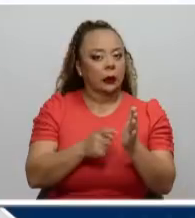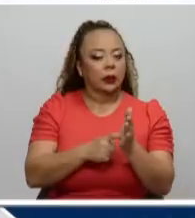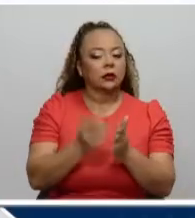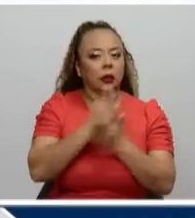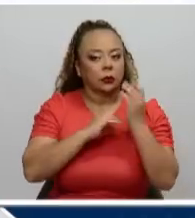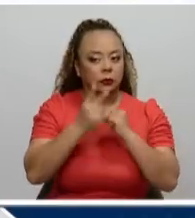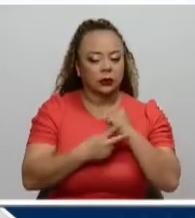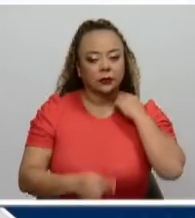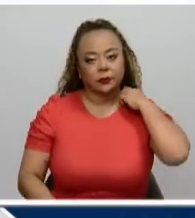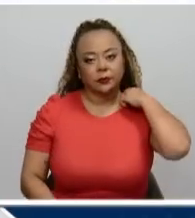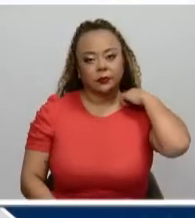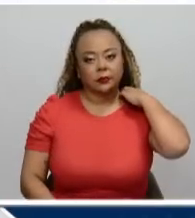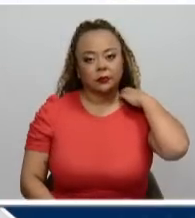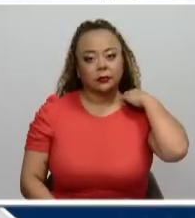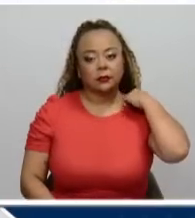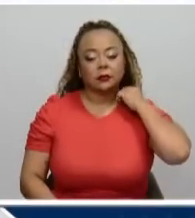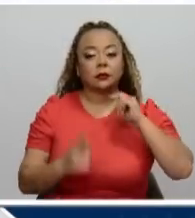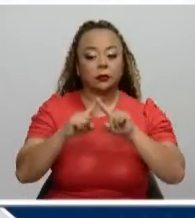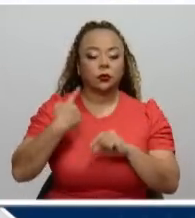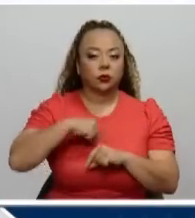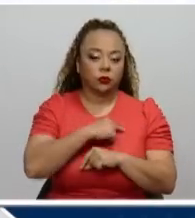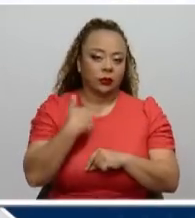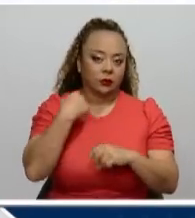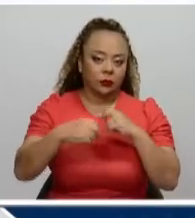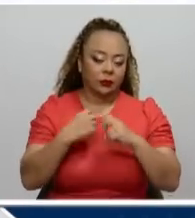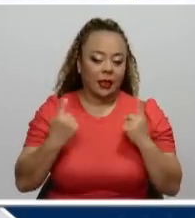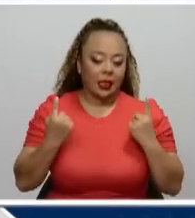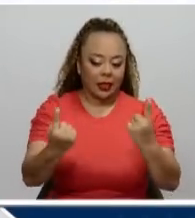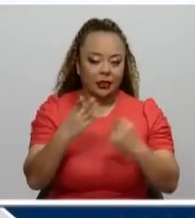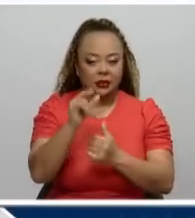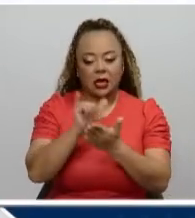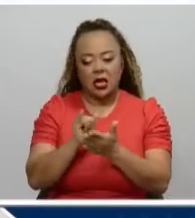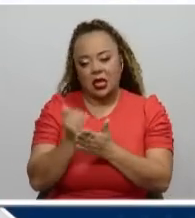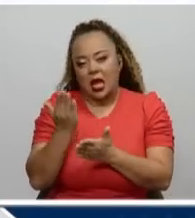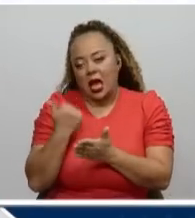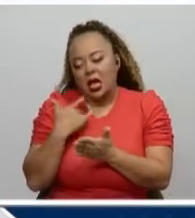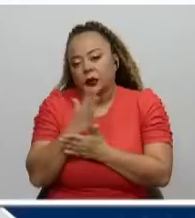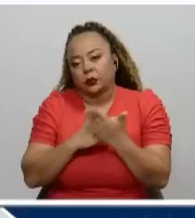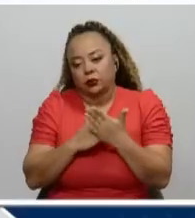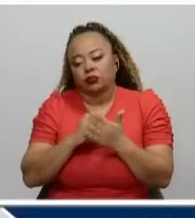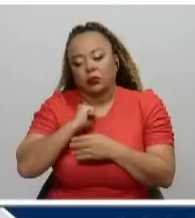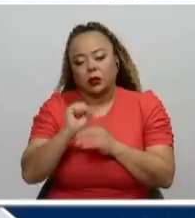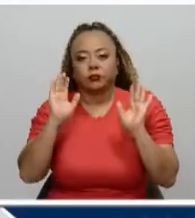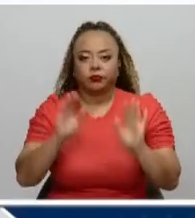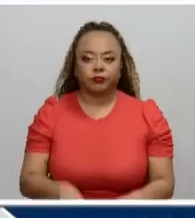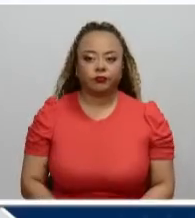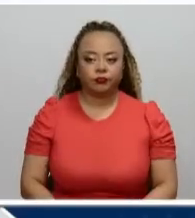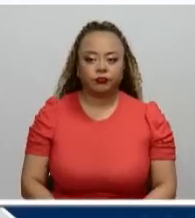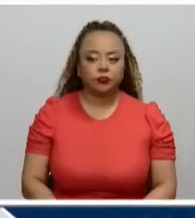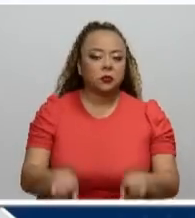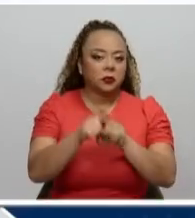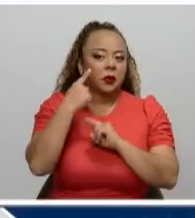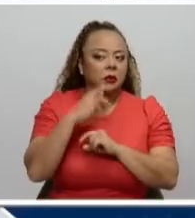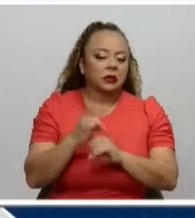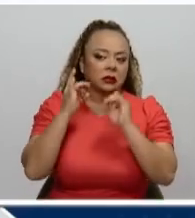de vez en cuando pero bueno nosotros tenemos crisis de laterales y ahí hay algunos que ganan con esa crisis tampoco me